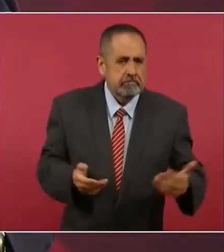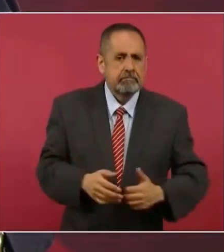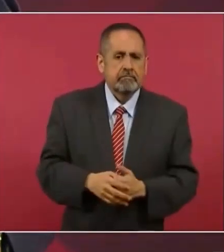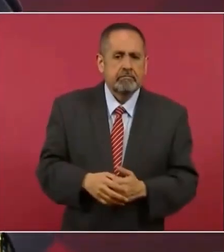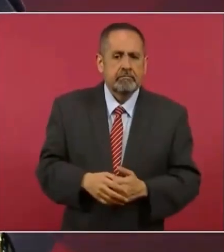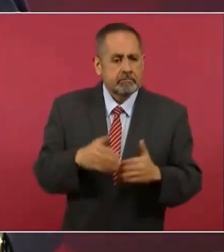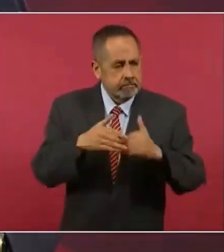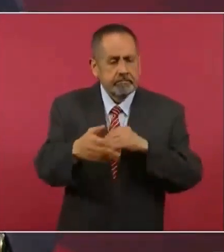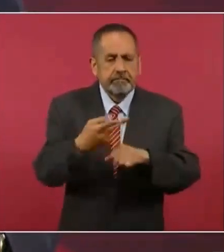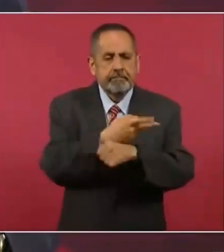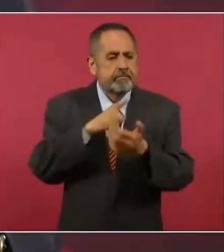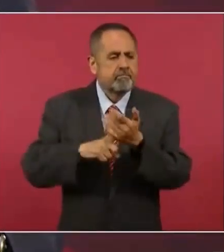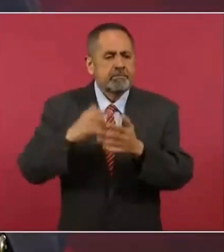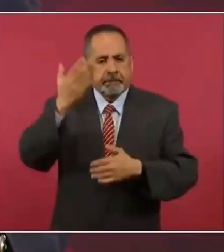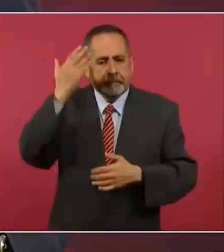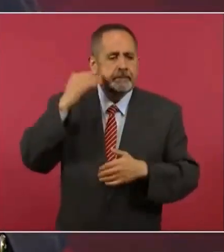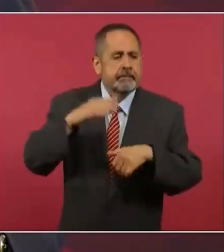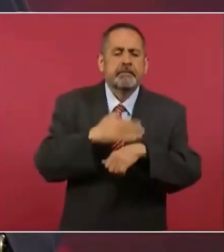¿qué pasaba